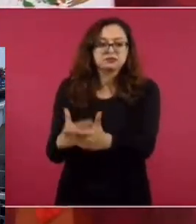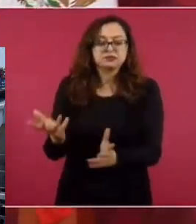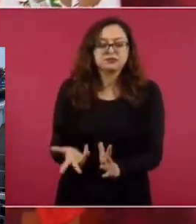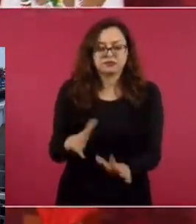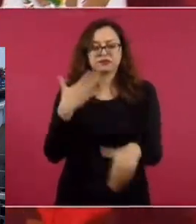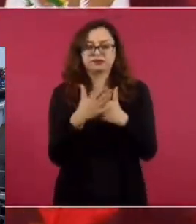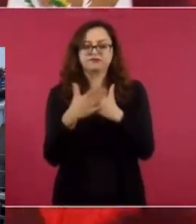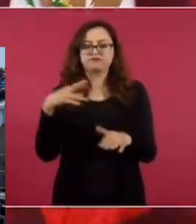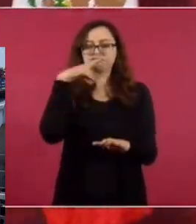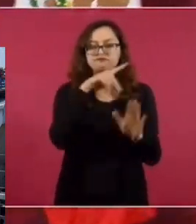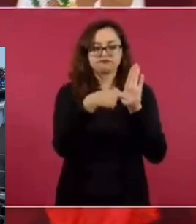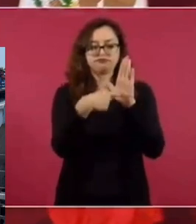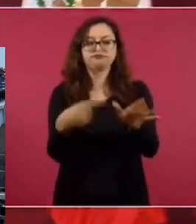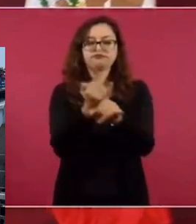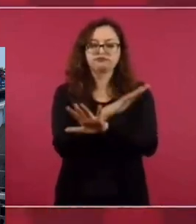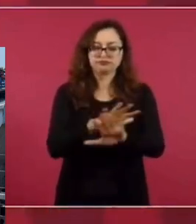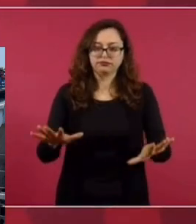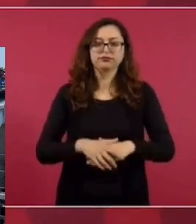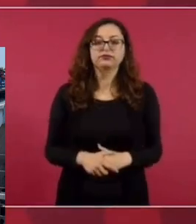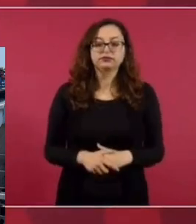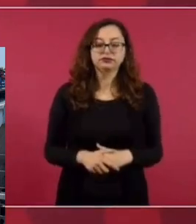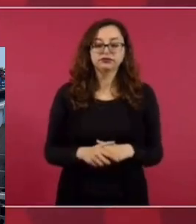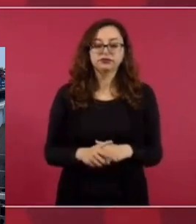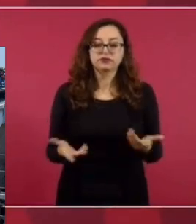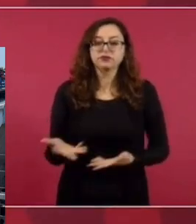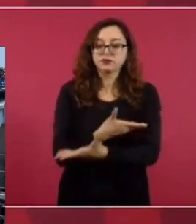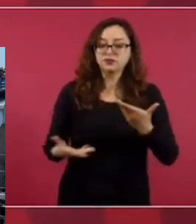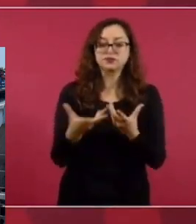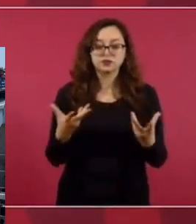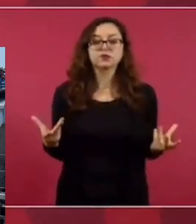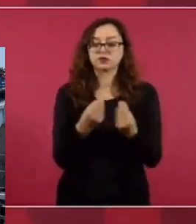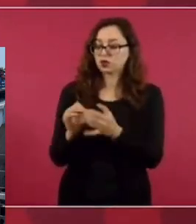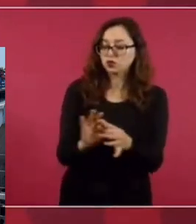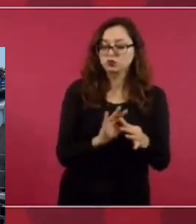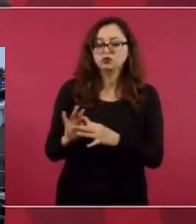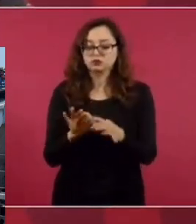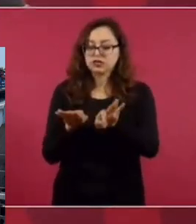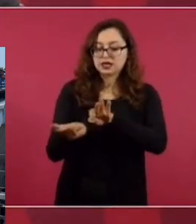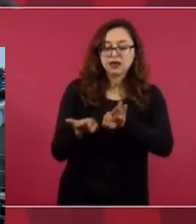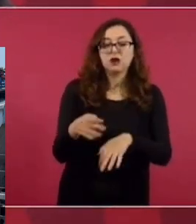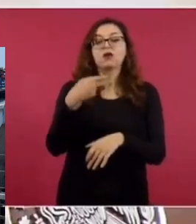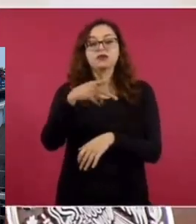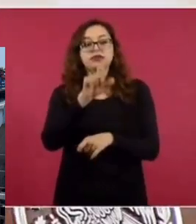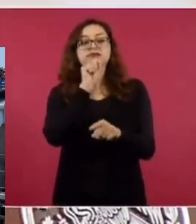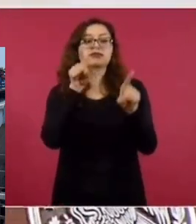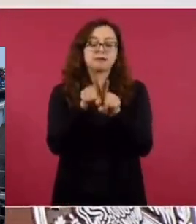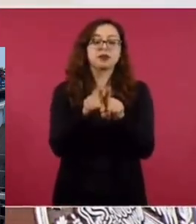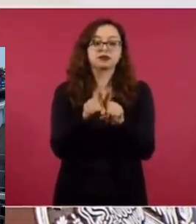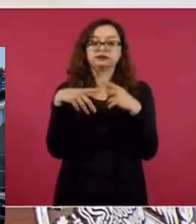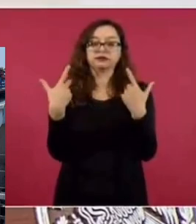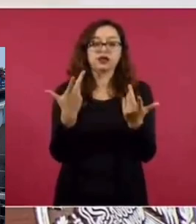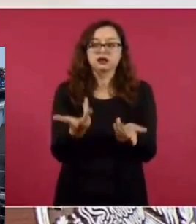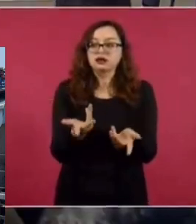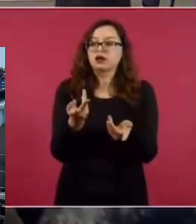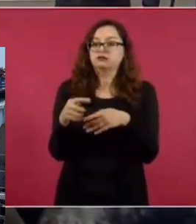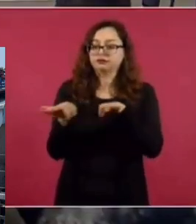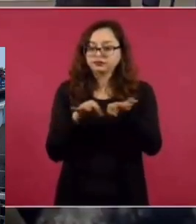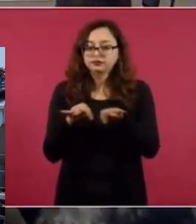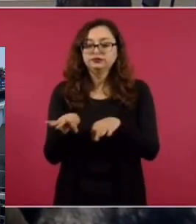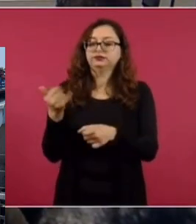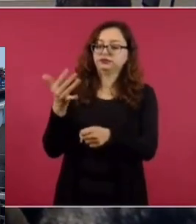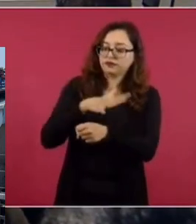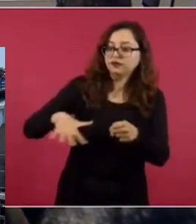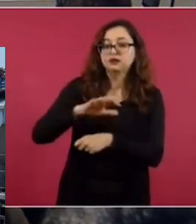Pronto vamos a presentar un informe sobre esa cooperación. Y también hay, más que nunca, oportunidades de empleo en el